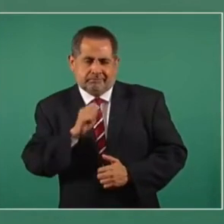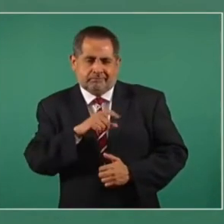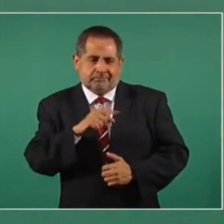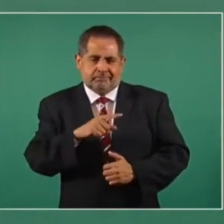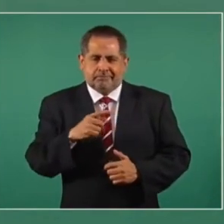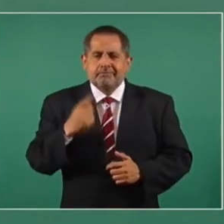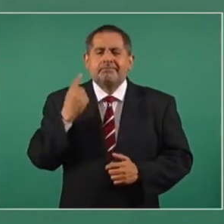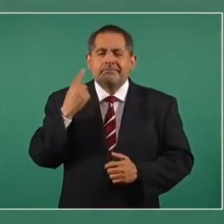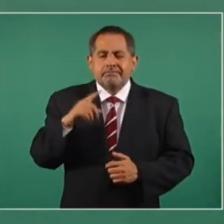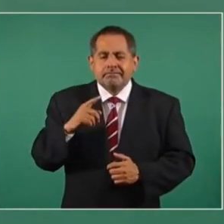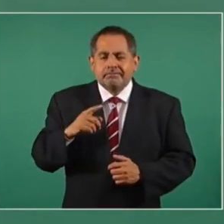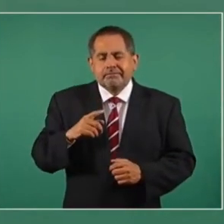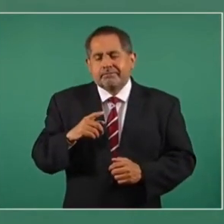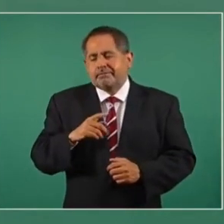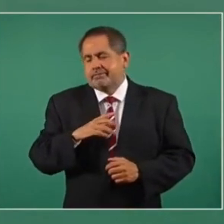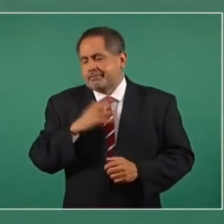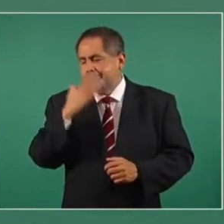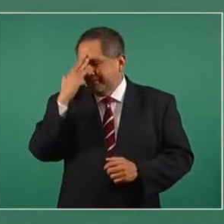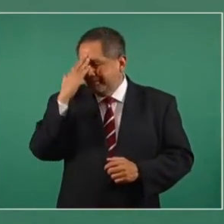Para